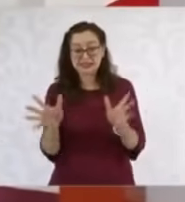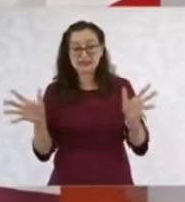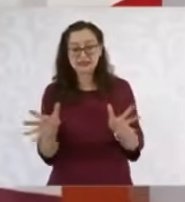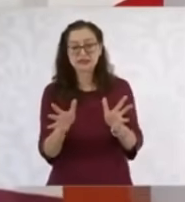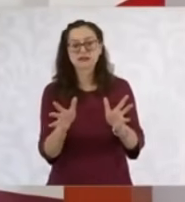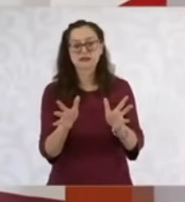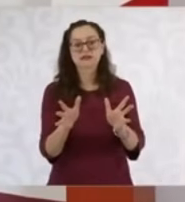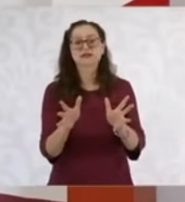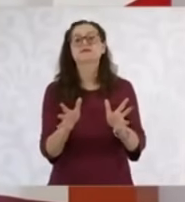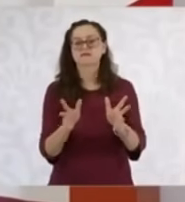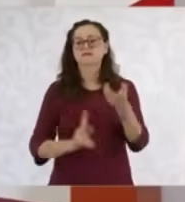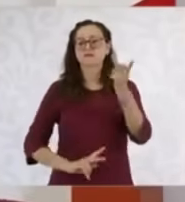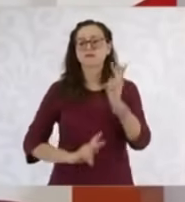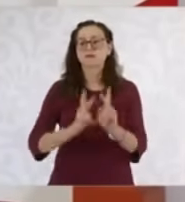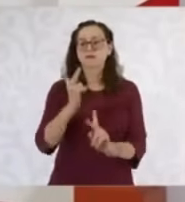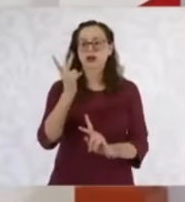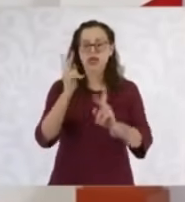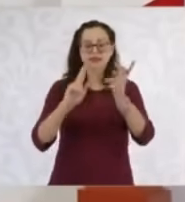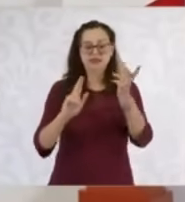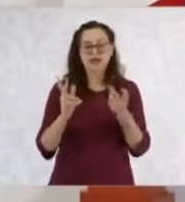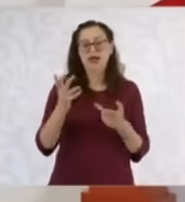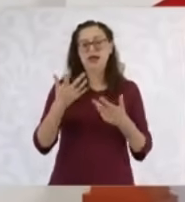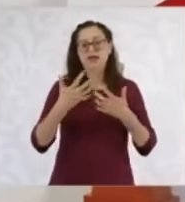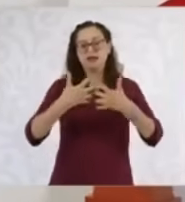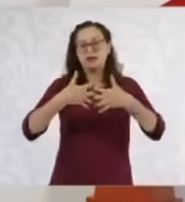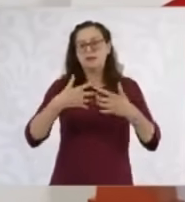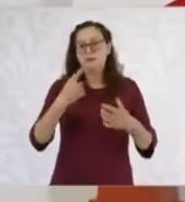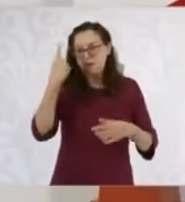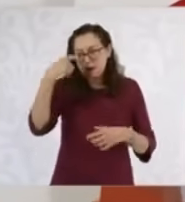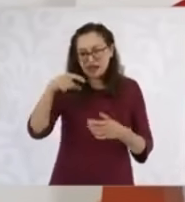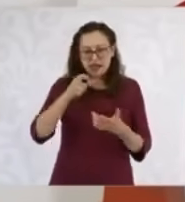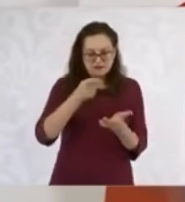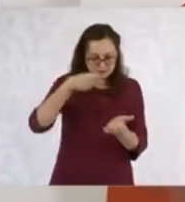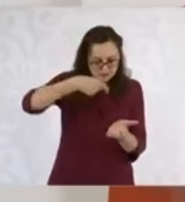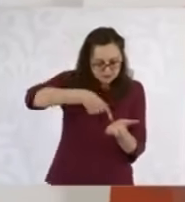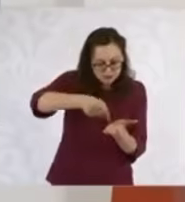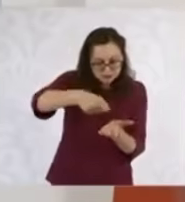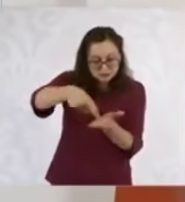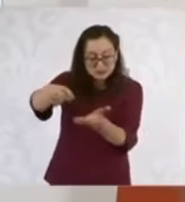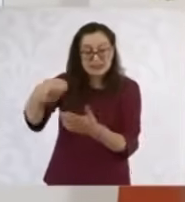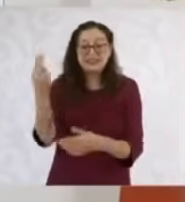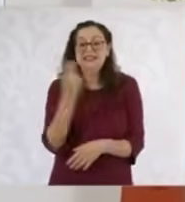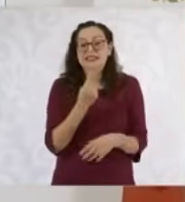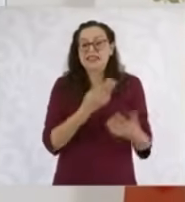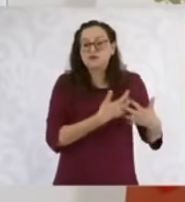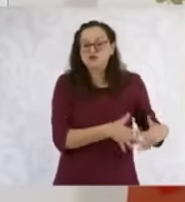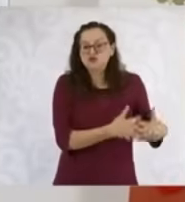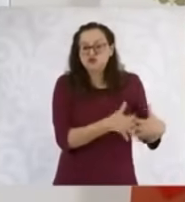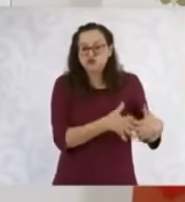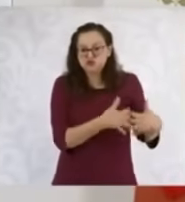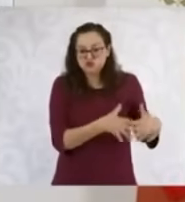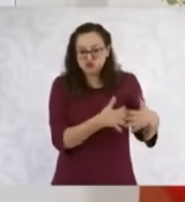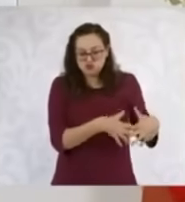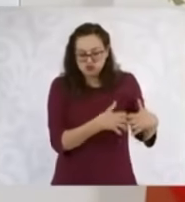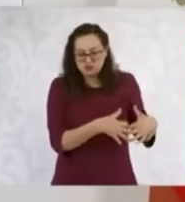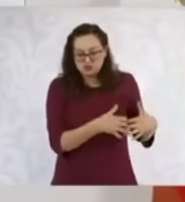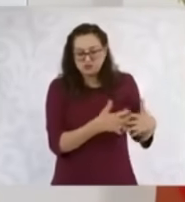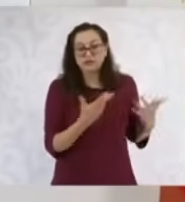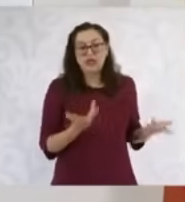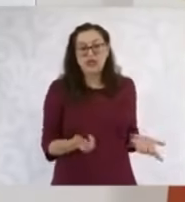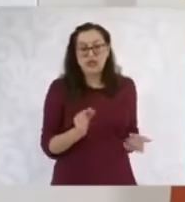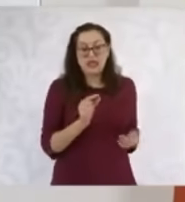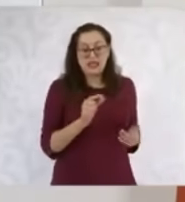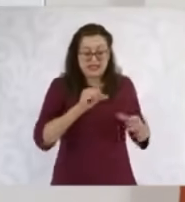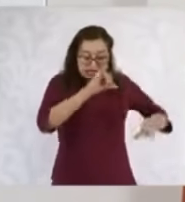de recuperar la planta productora de semillas para ir mejorando la semilla, pero no en laboratorio genéticamente,